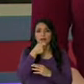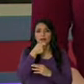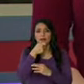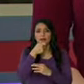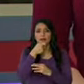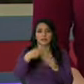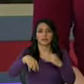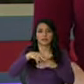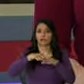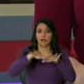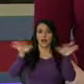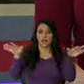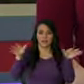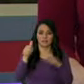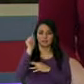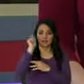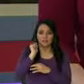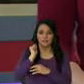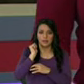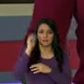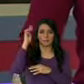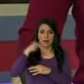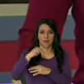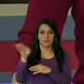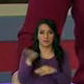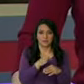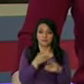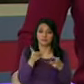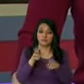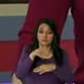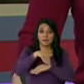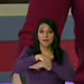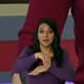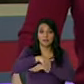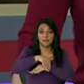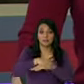de este día martes. Mientras que en la tarde, ante medios de comunicación,